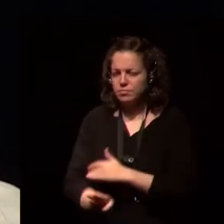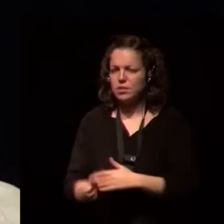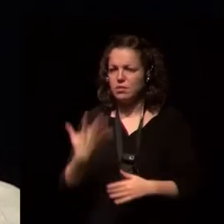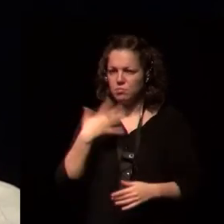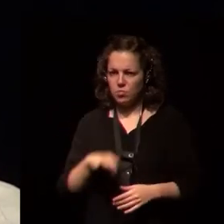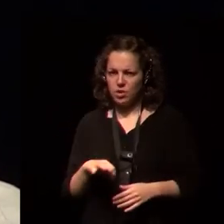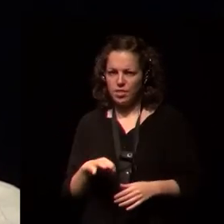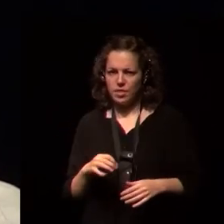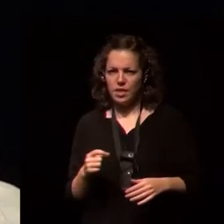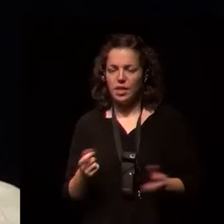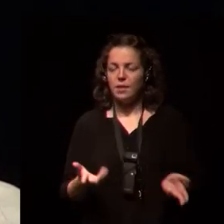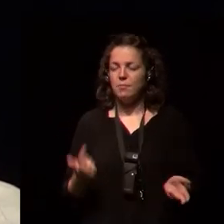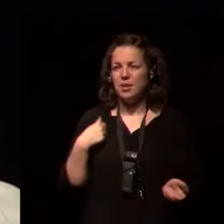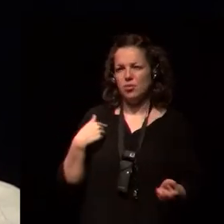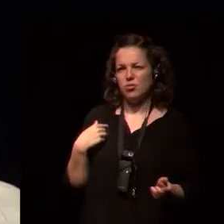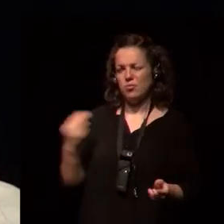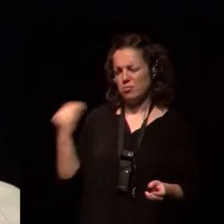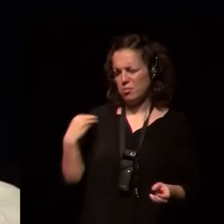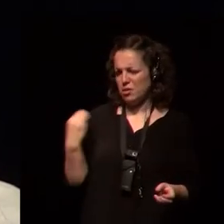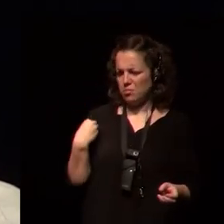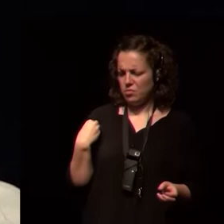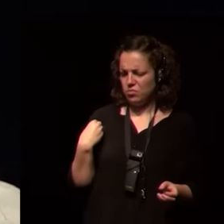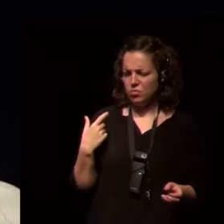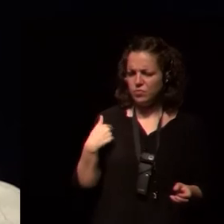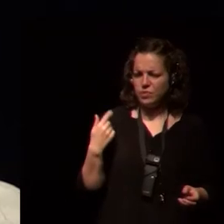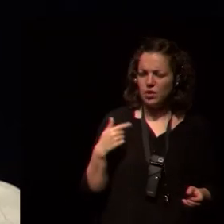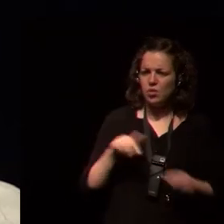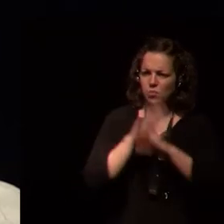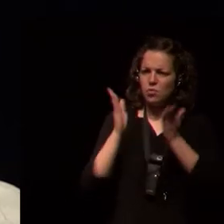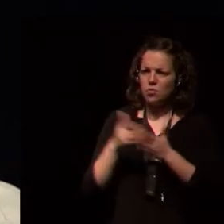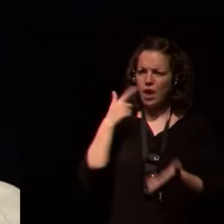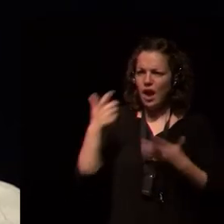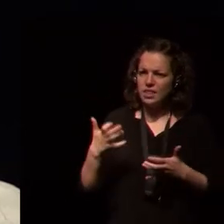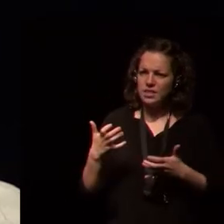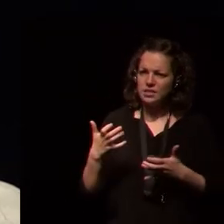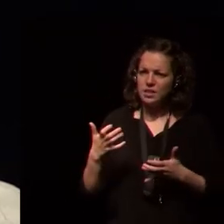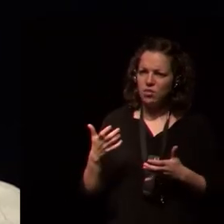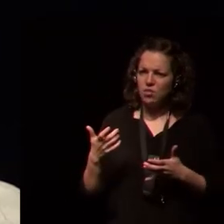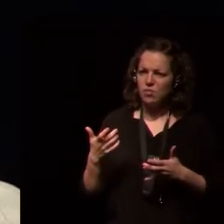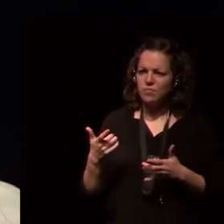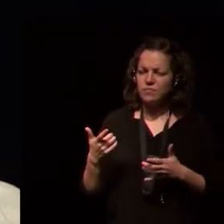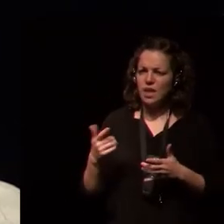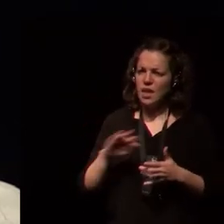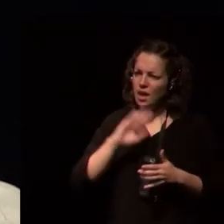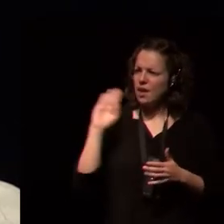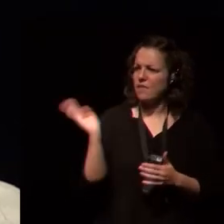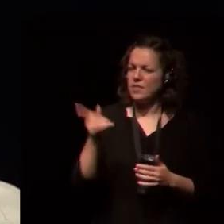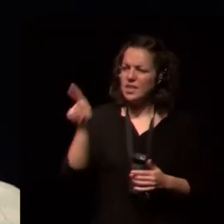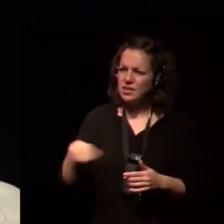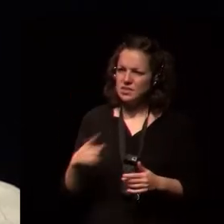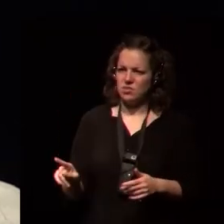minarlo. Pero yo me pregunto, ¿nos están hackeando el propio mundo artístico? ¿Nos están socavando a